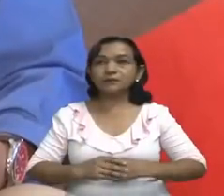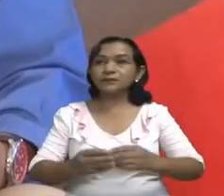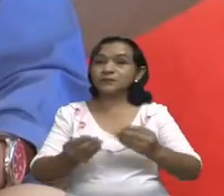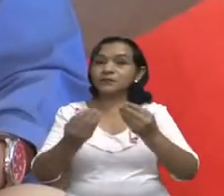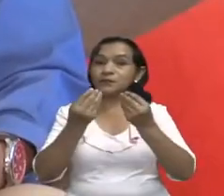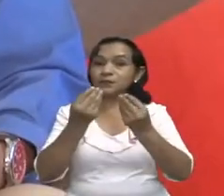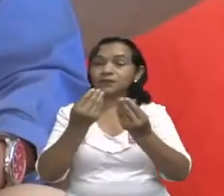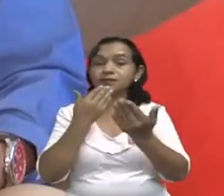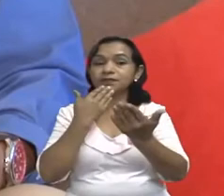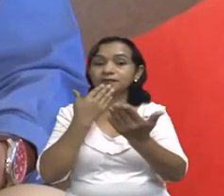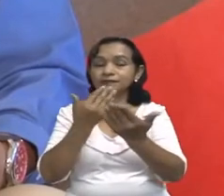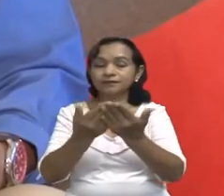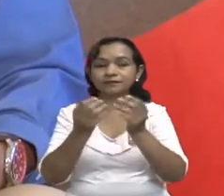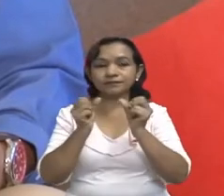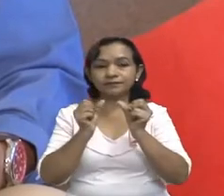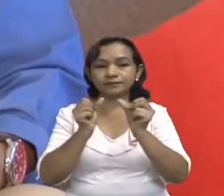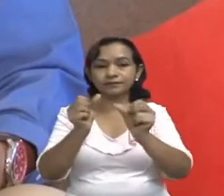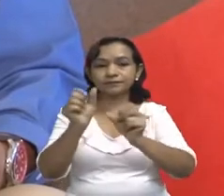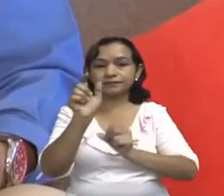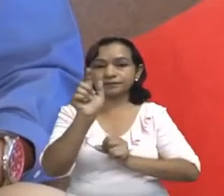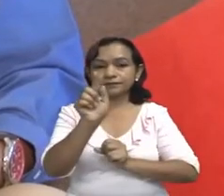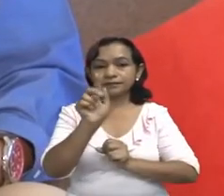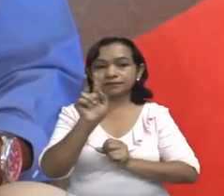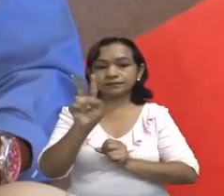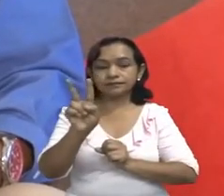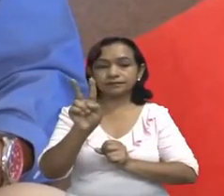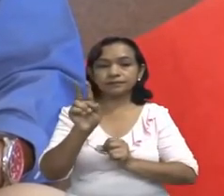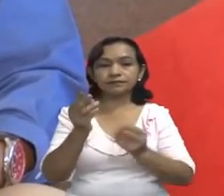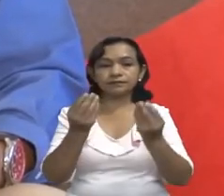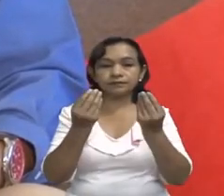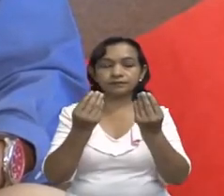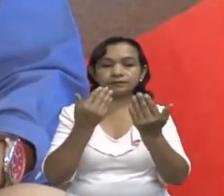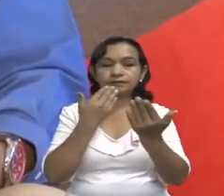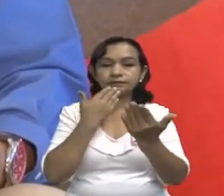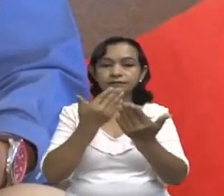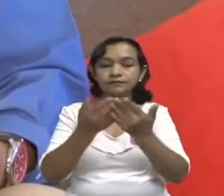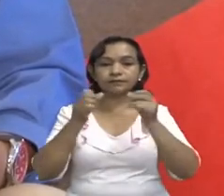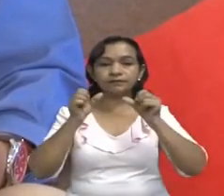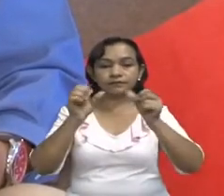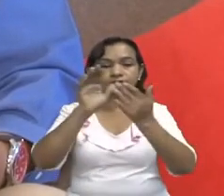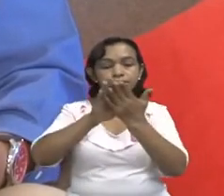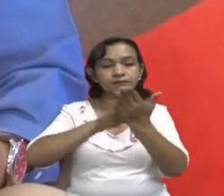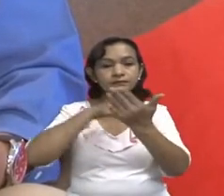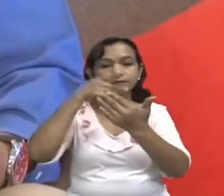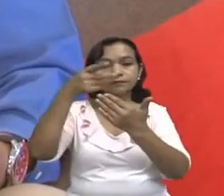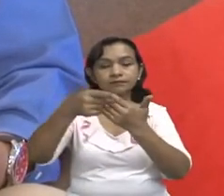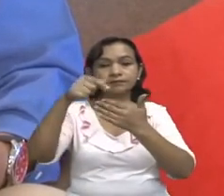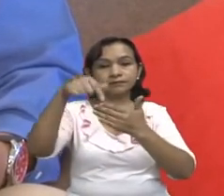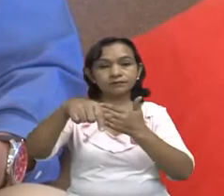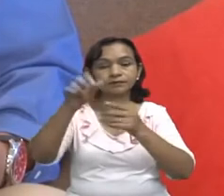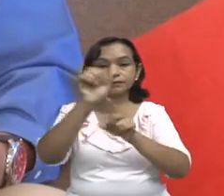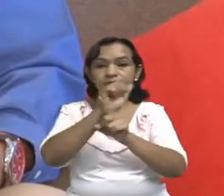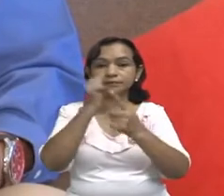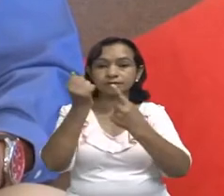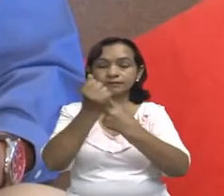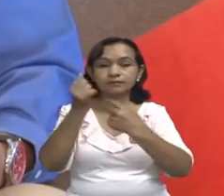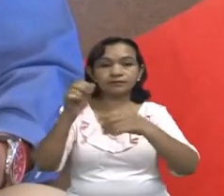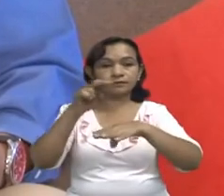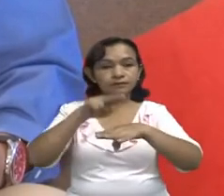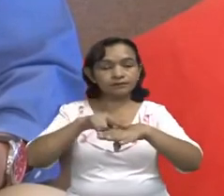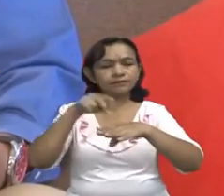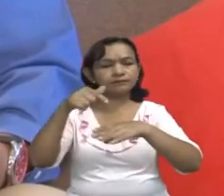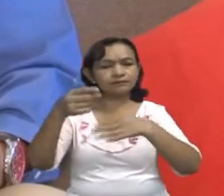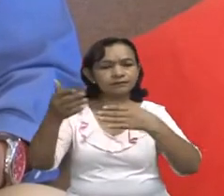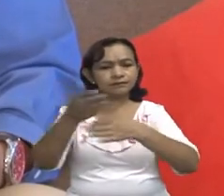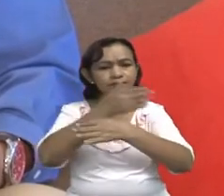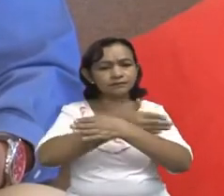Muchísimas gracias por continuar en sintonía del canal parlamentario. Muchísimas gracias por continuar acompañándonos en su programa desde el Parlamento. Pues lo prometido es deuda. Y ya con